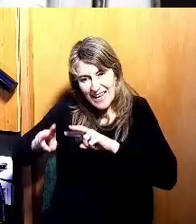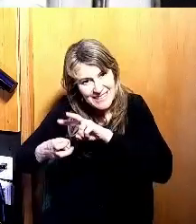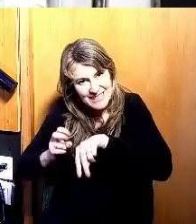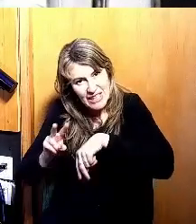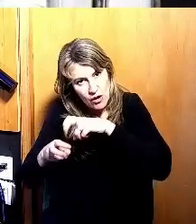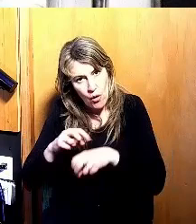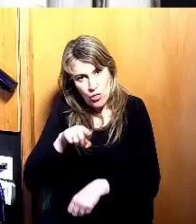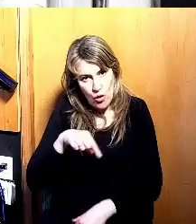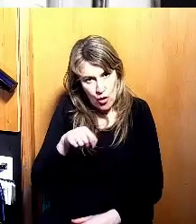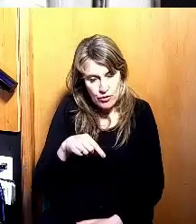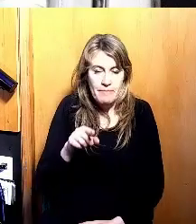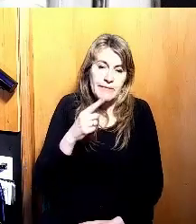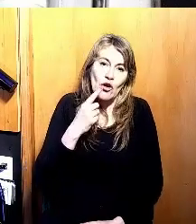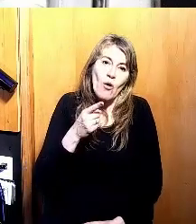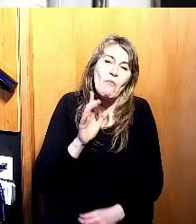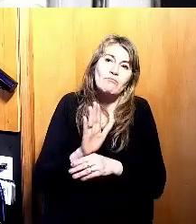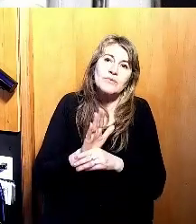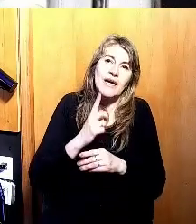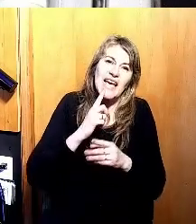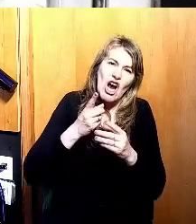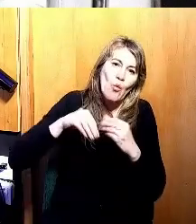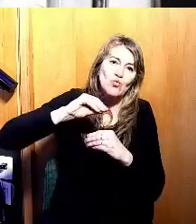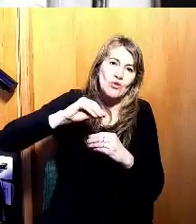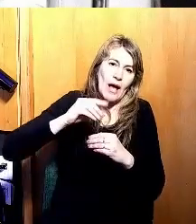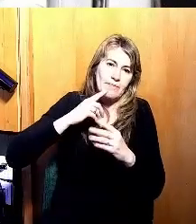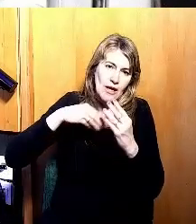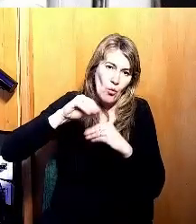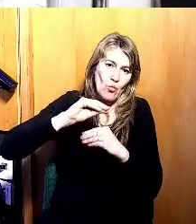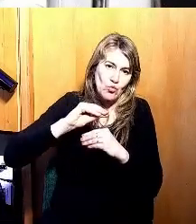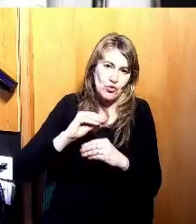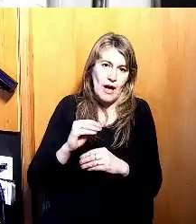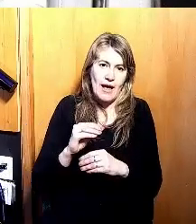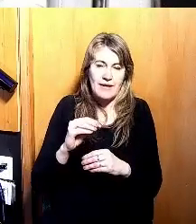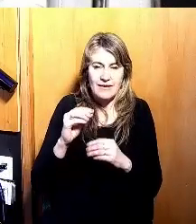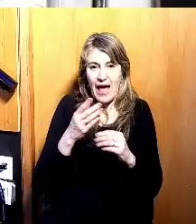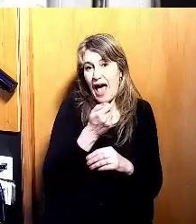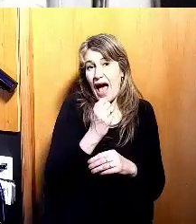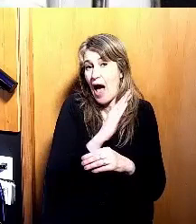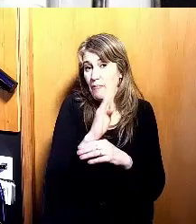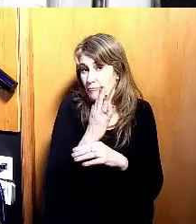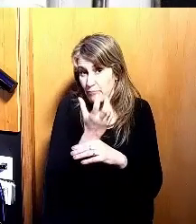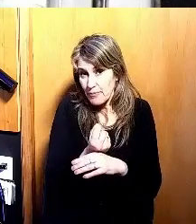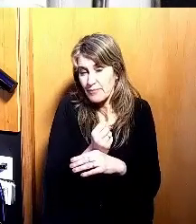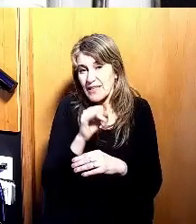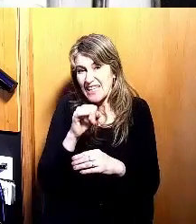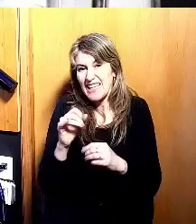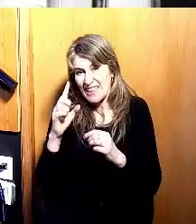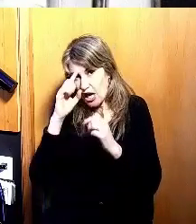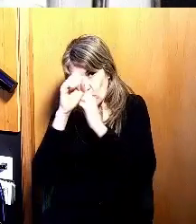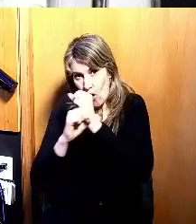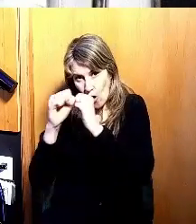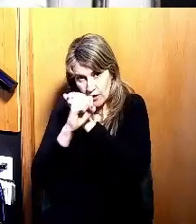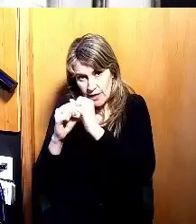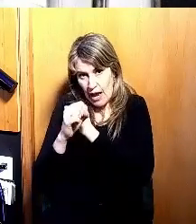una excusa el mundo de las aplicaciones y la tecnología, porque en definitiva hay una remada fuerte de un